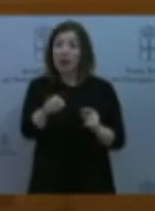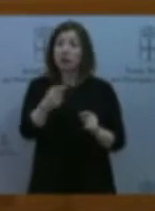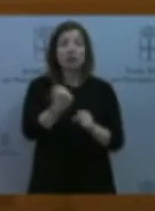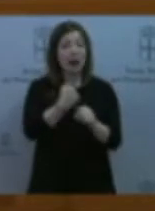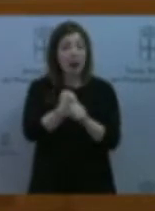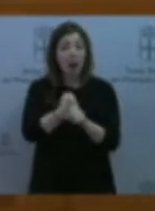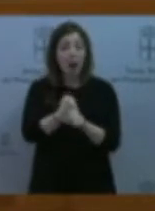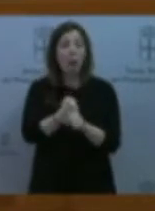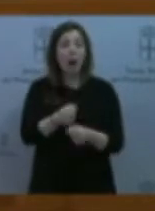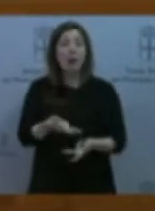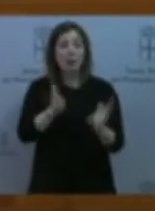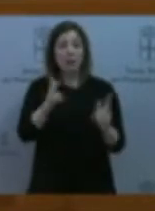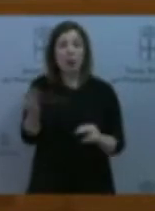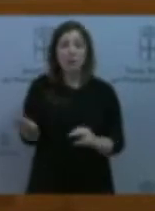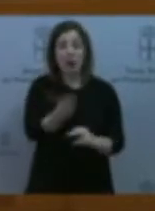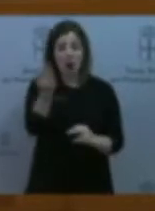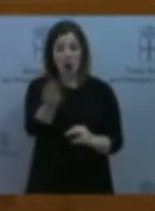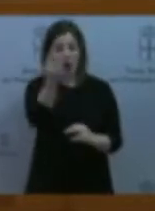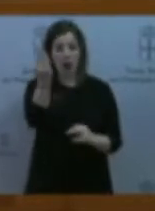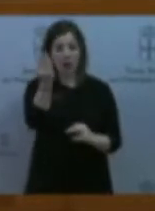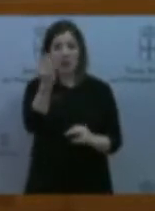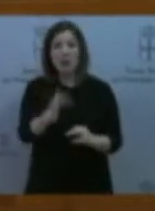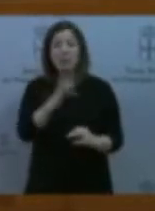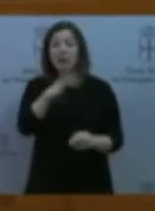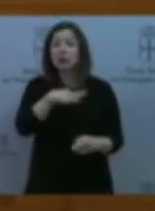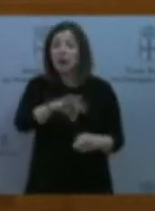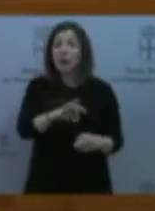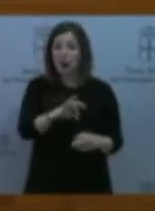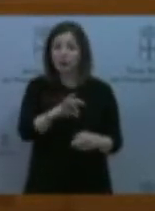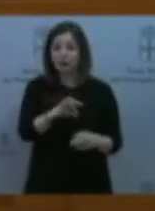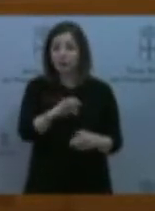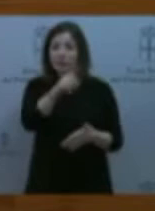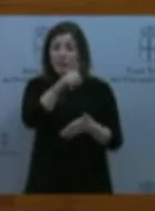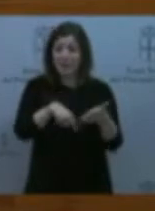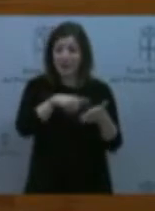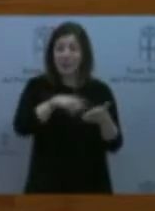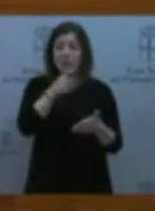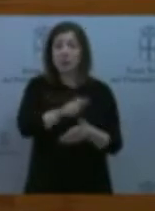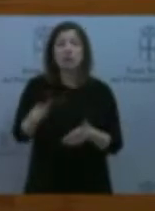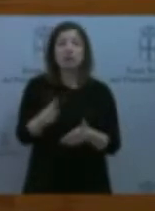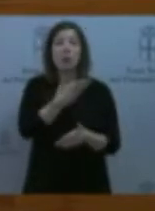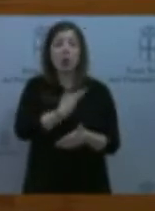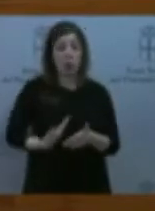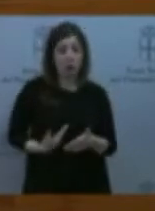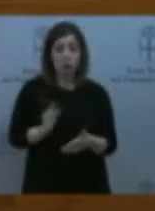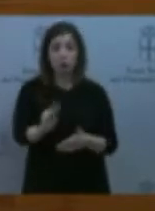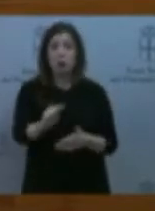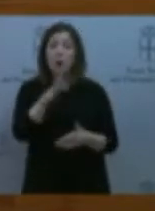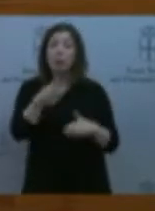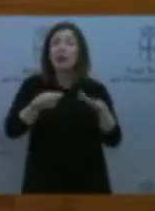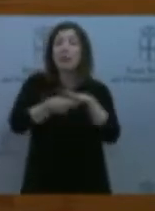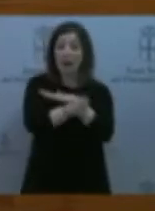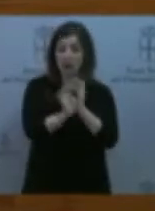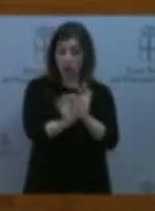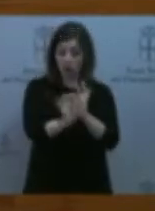para que se traduzcan en rentas para sus propietarios, porque de estas inversiones y de las ventas de madera en montes de utilidad